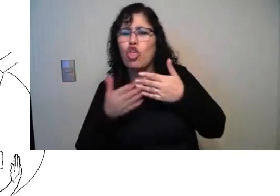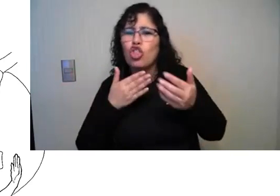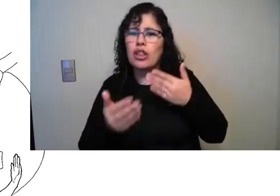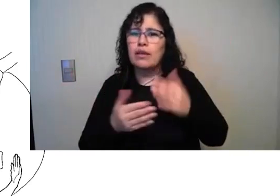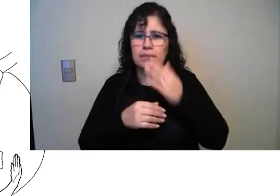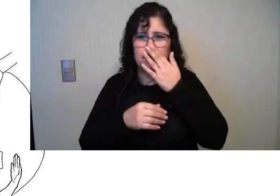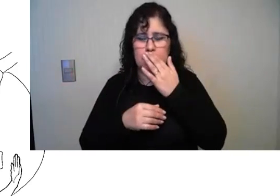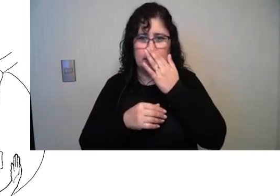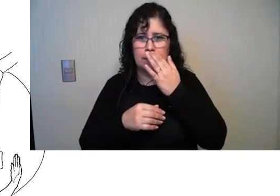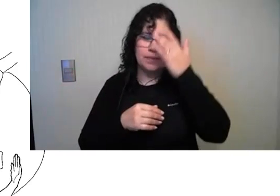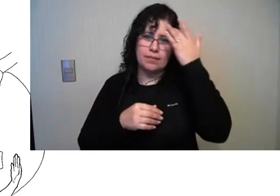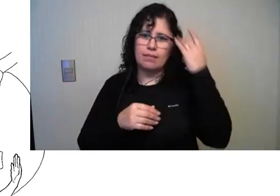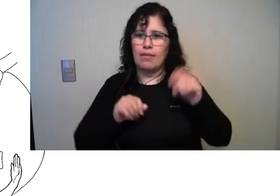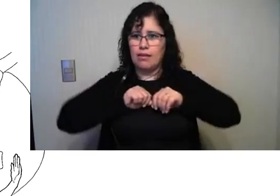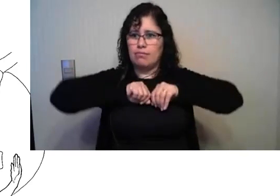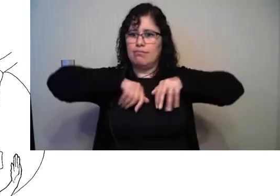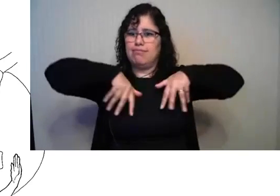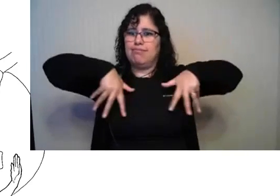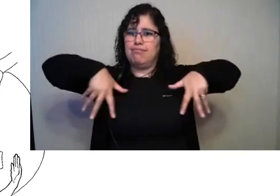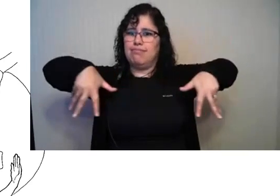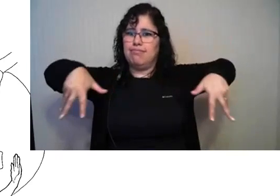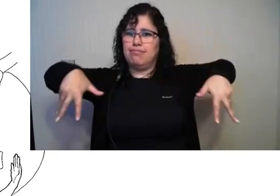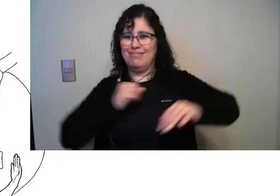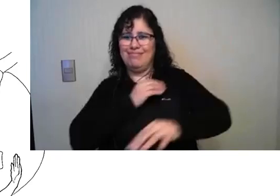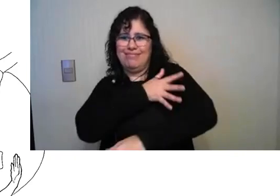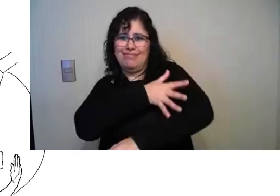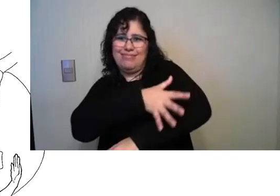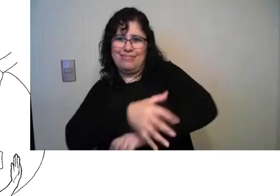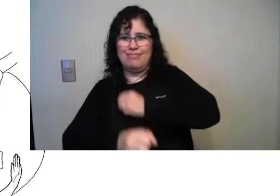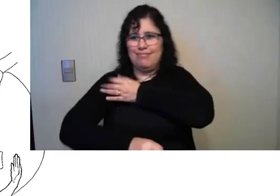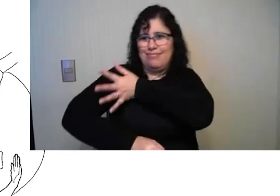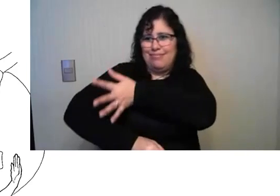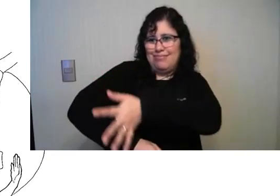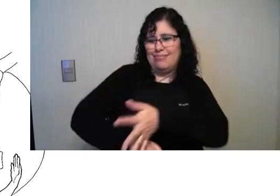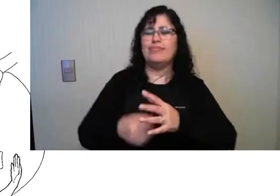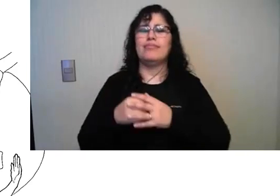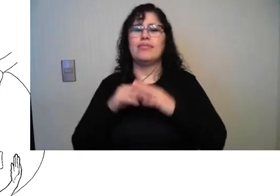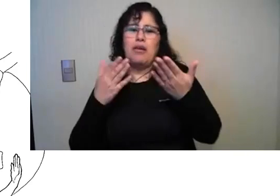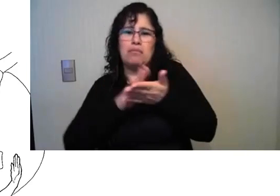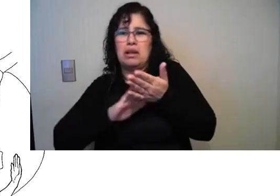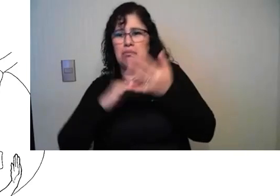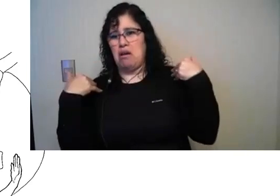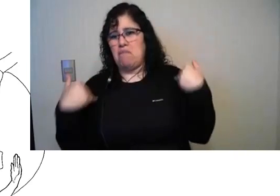los elementos más distales, por ejemplo, o la musculatura más distal, en este caso el miembro superior.